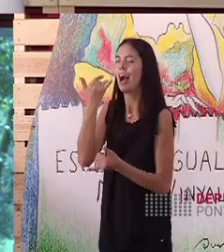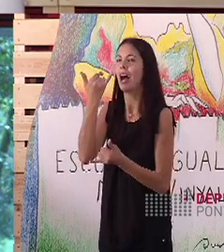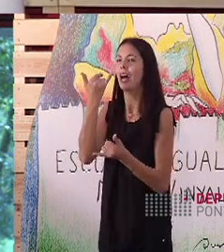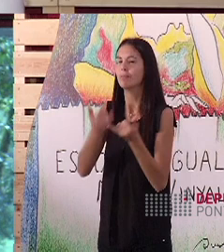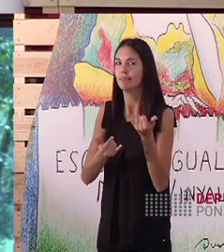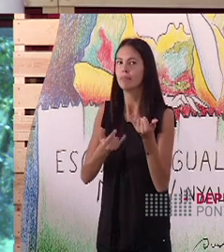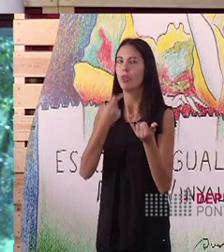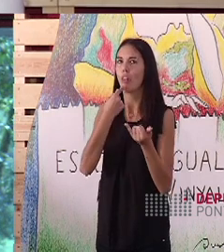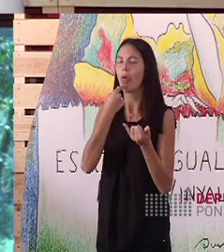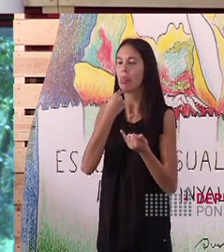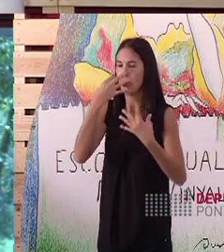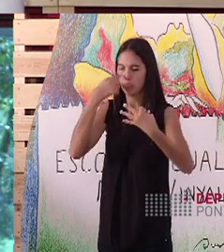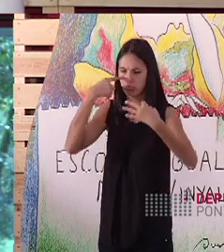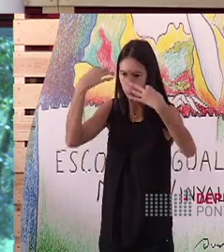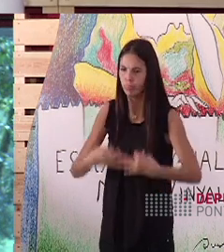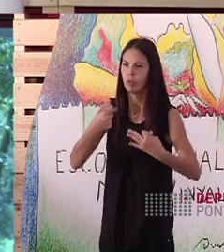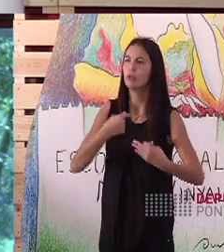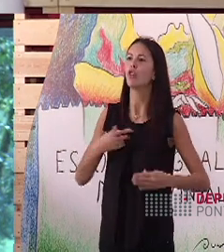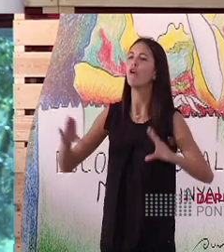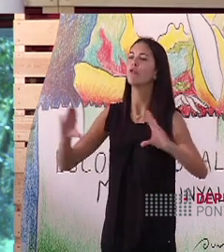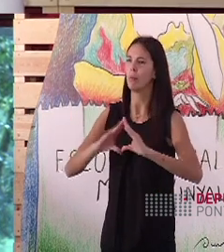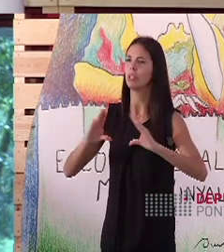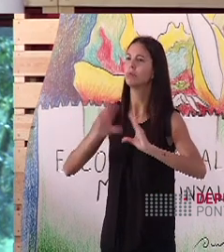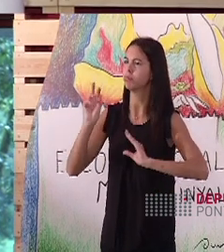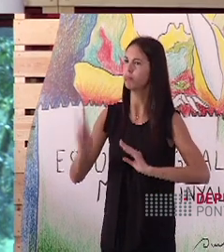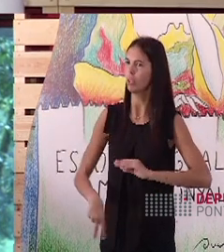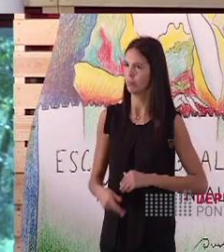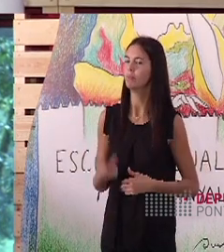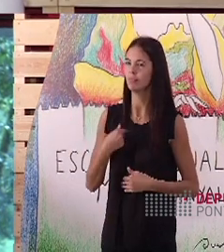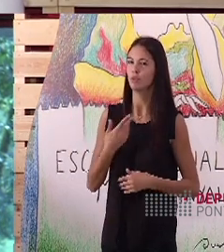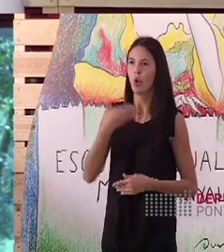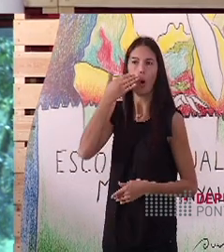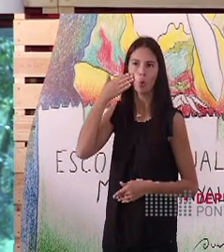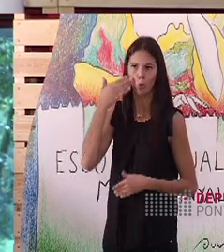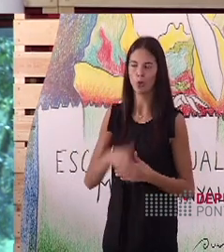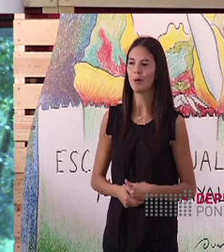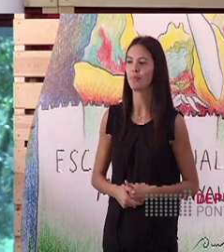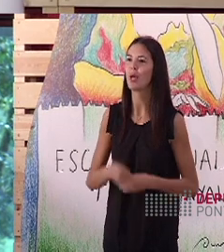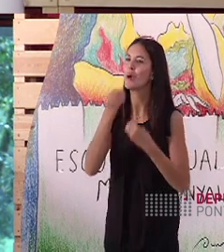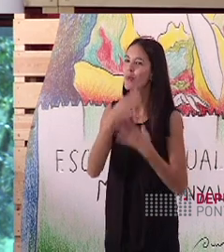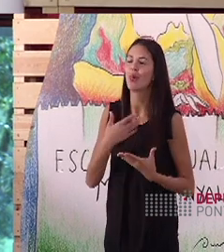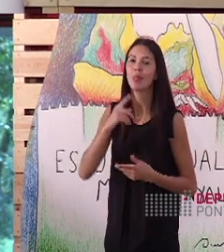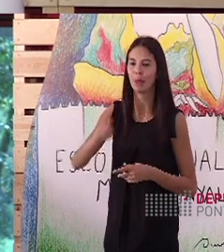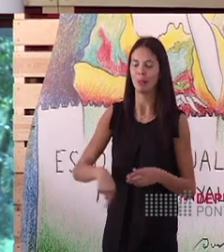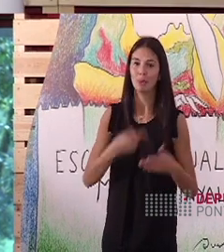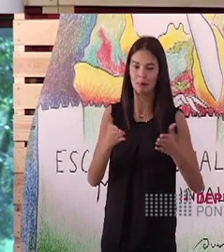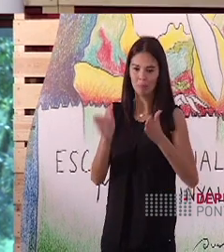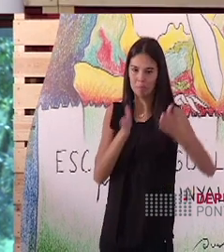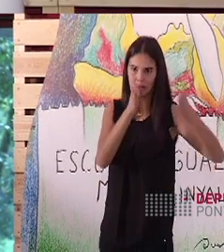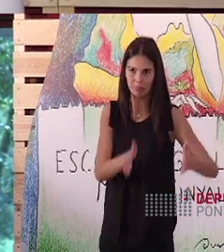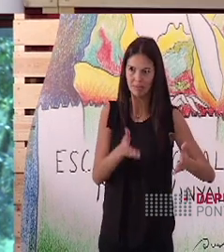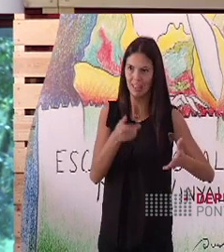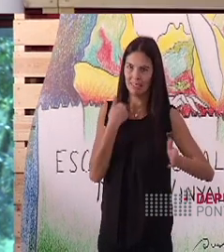convencida que son feminista e que estou moi orgullosa de selo. E nada, despois deste pequeno inciso, que grazas